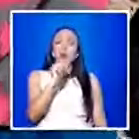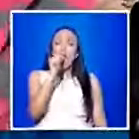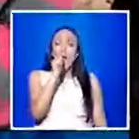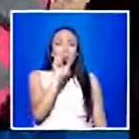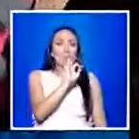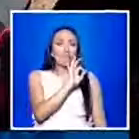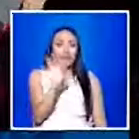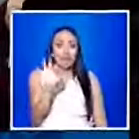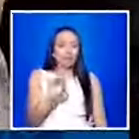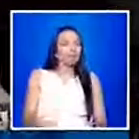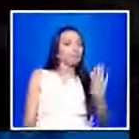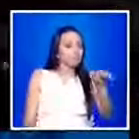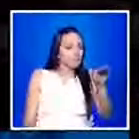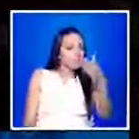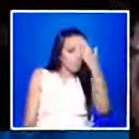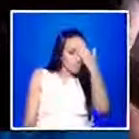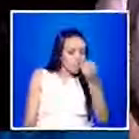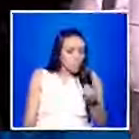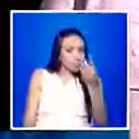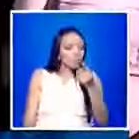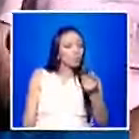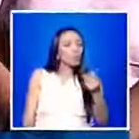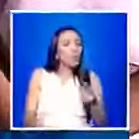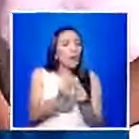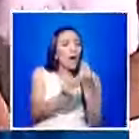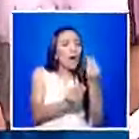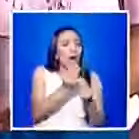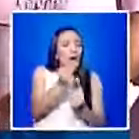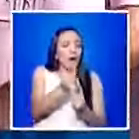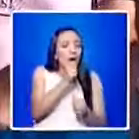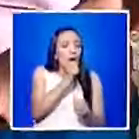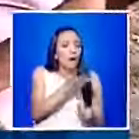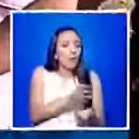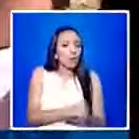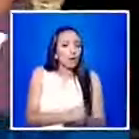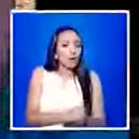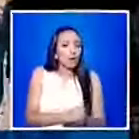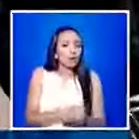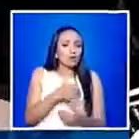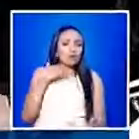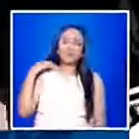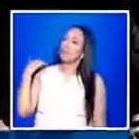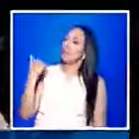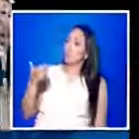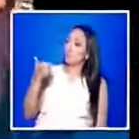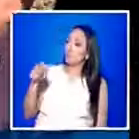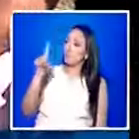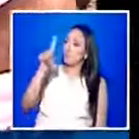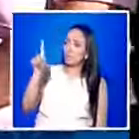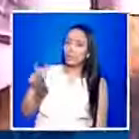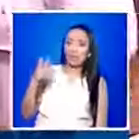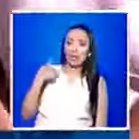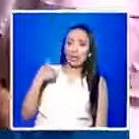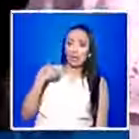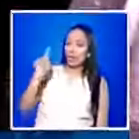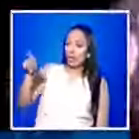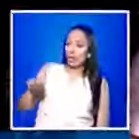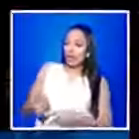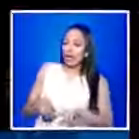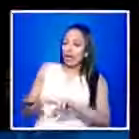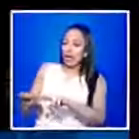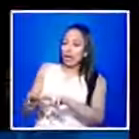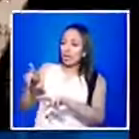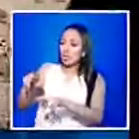pregunto a mi vecina, muy buenos días, ¿cómo hace usted para poder abastecerse de agua? ¿Cómo hago? Buena pregunta. Ir a los ríos, ahorita nos toca ir a los